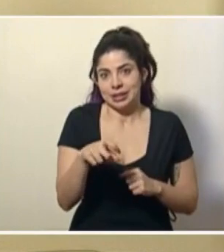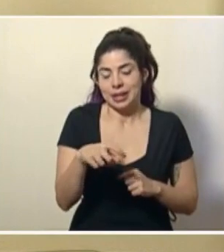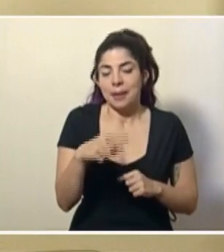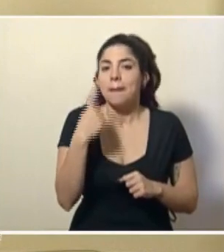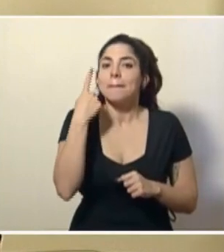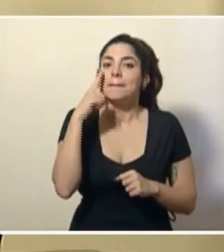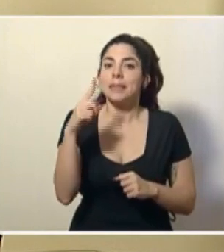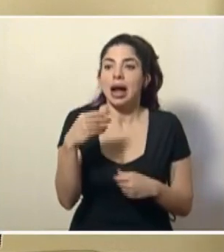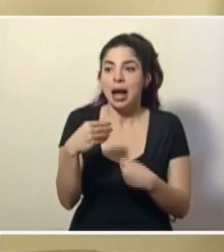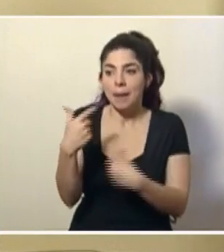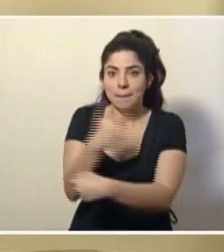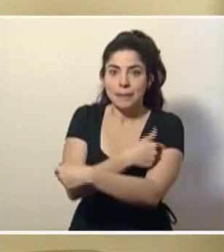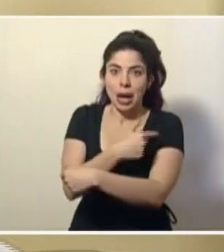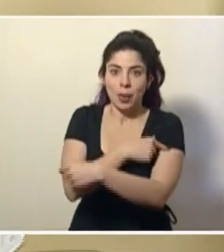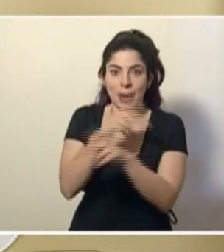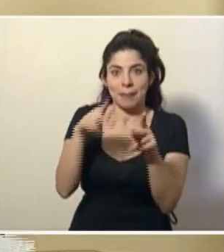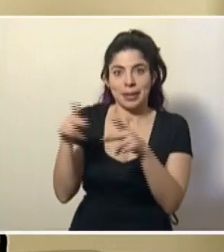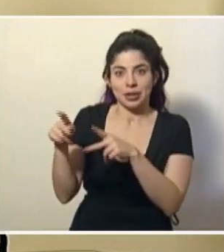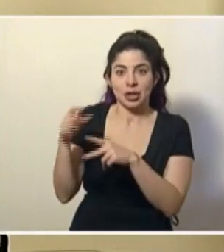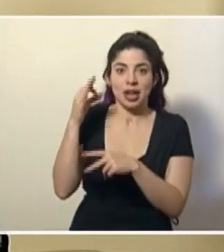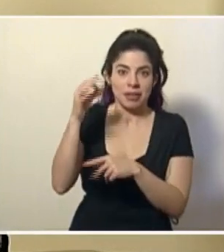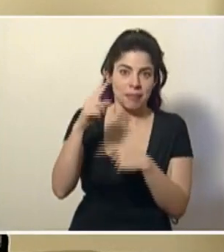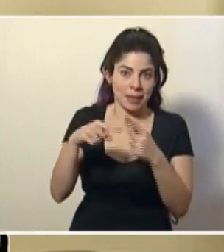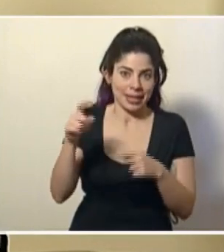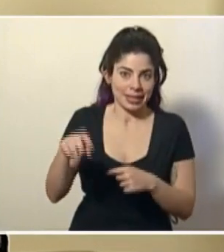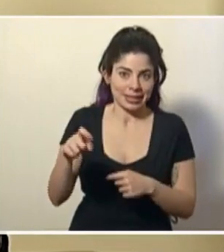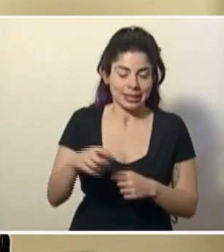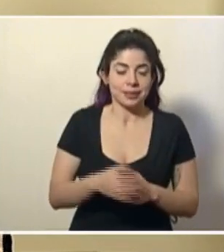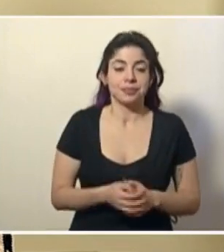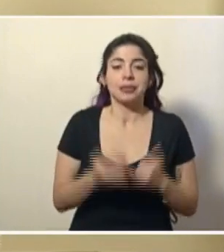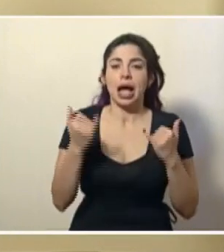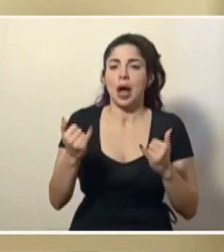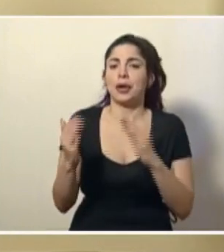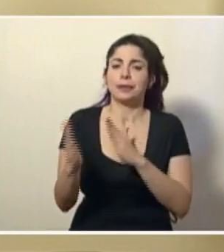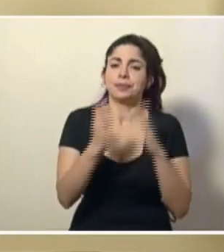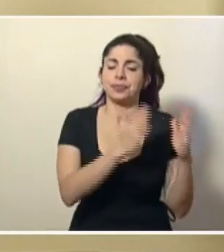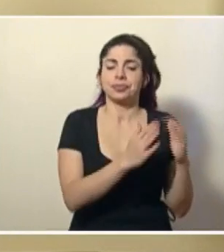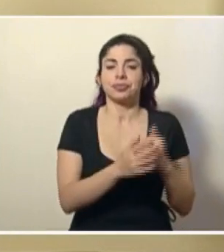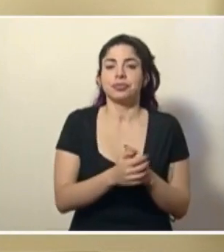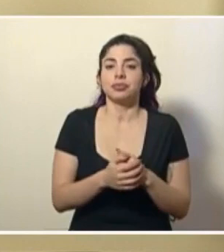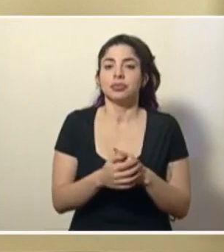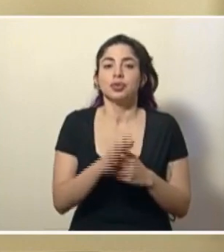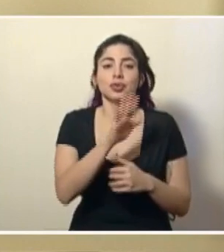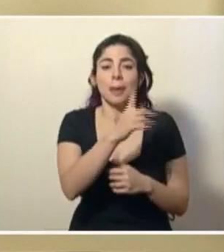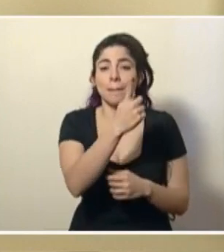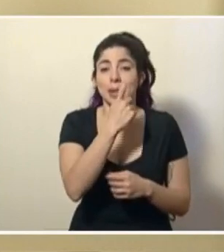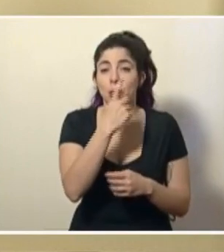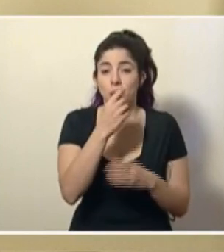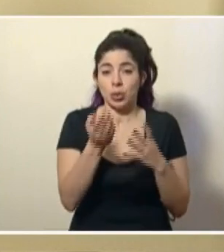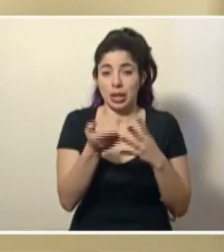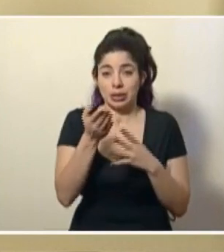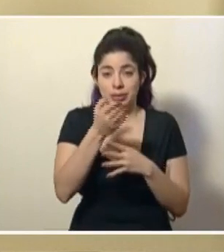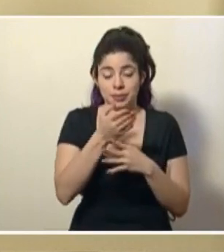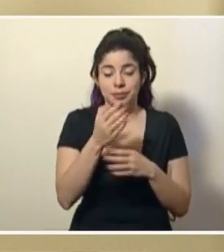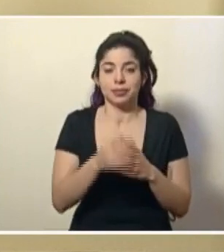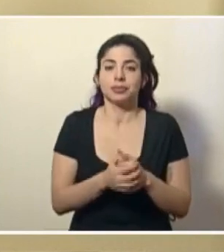para vacunar a los ciudadanos que lo van a ocupar. Ahora, con respecto a las preguntas que usted hace,